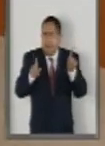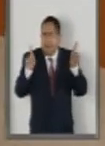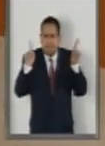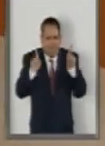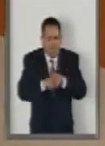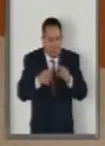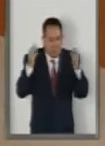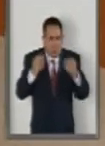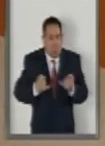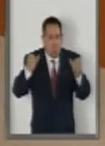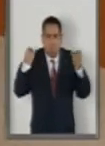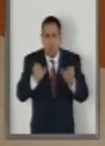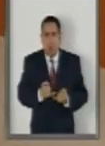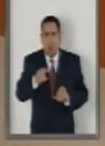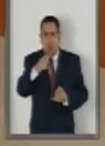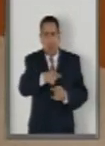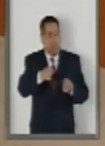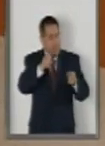exactamente